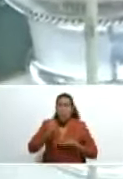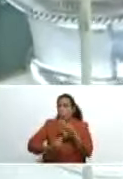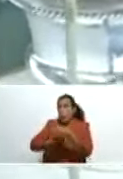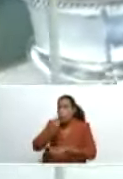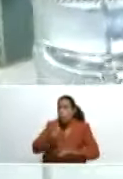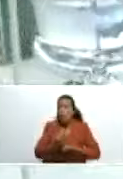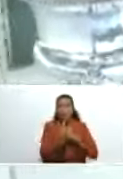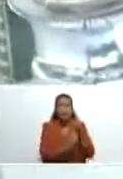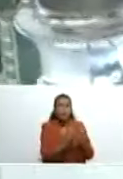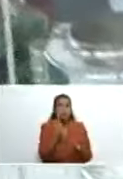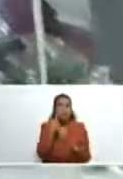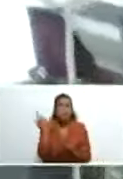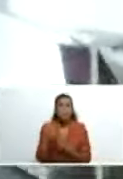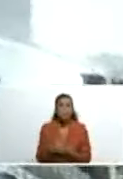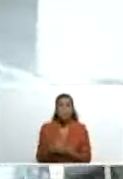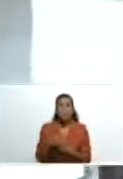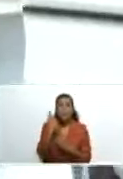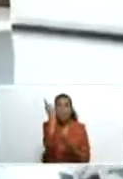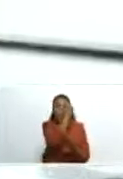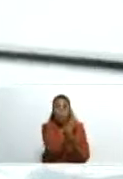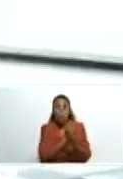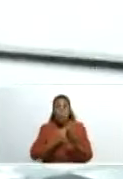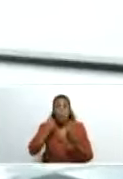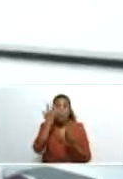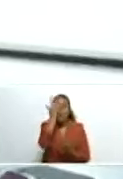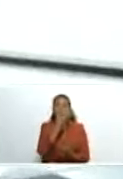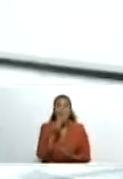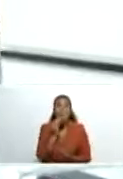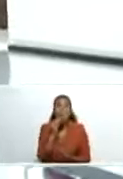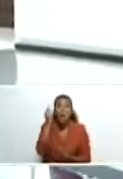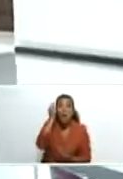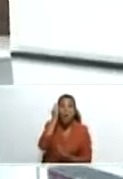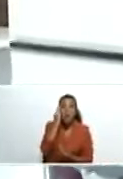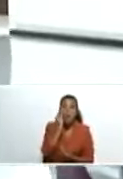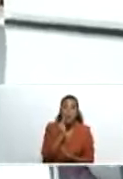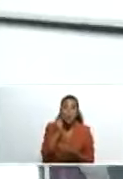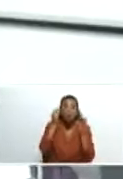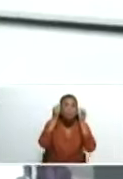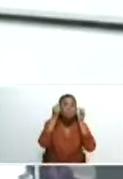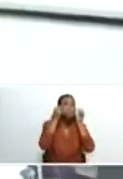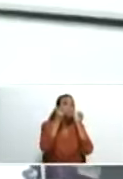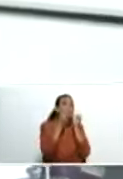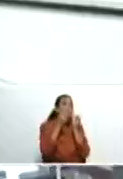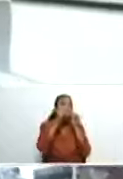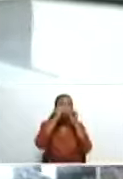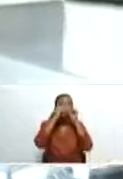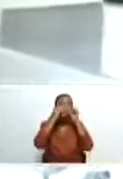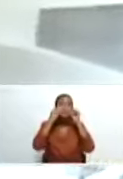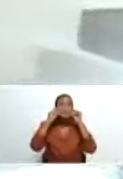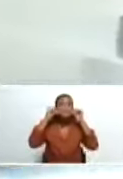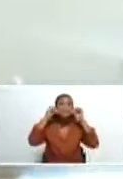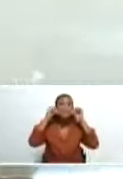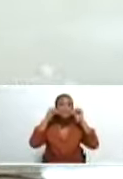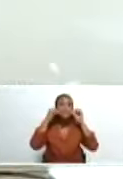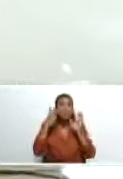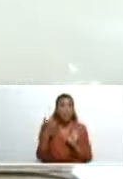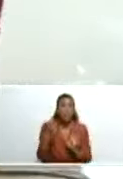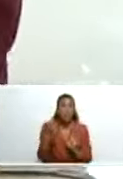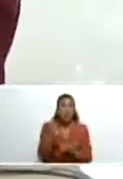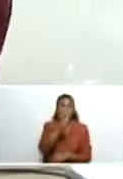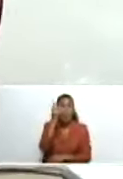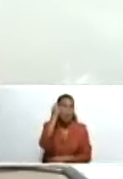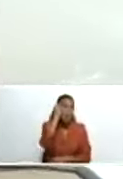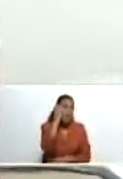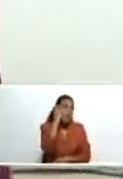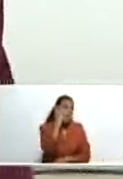de la humanidad. Y aquí tenemos un rostro de libertador joven. Así es. Patillú y bigotudo. Ah, Libertador usó bigote mucho